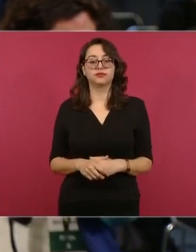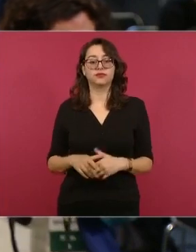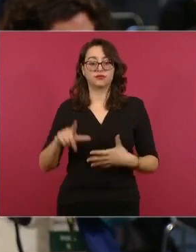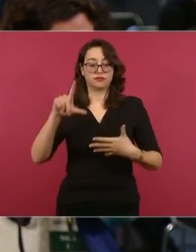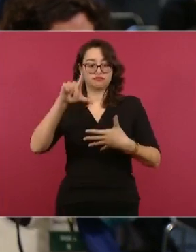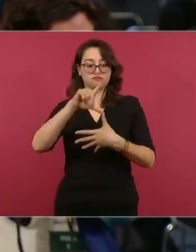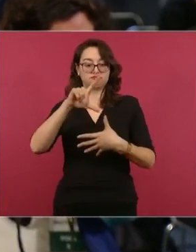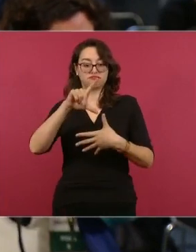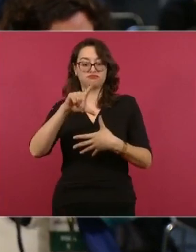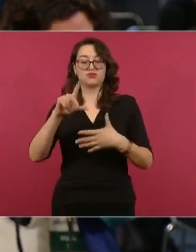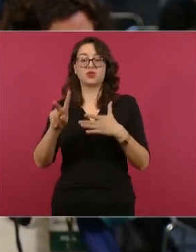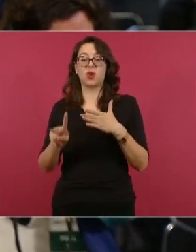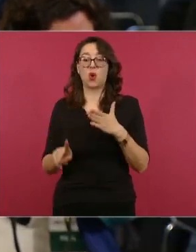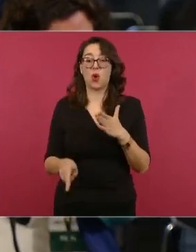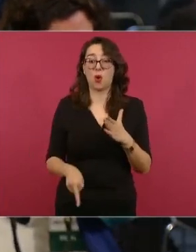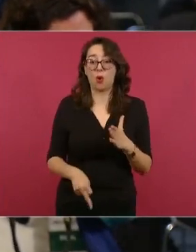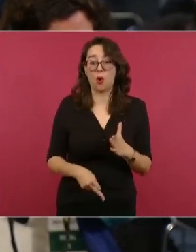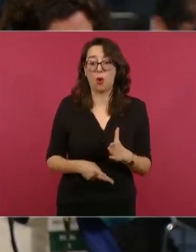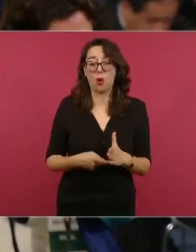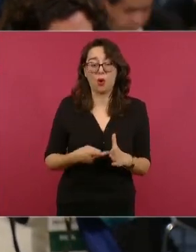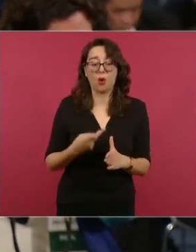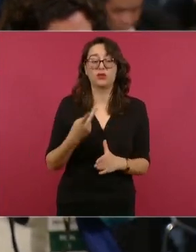discurso de odio.